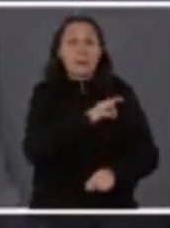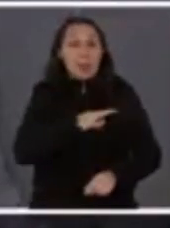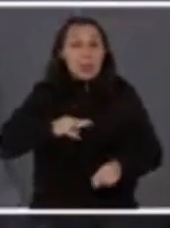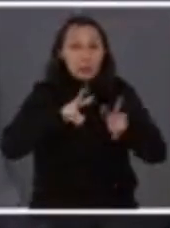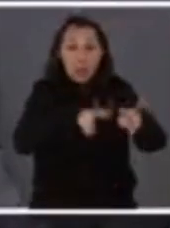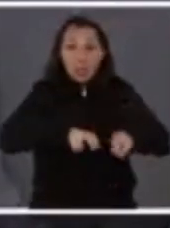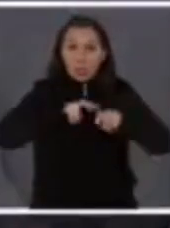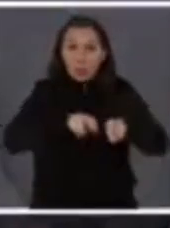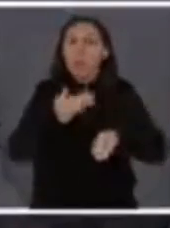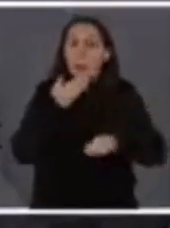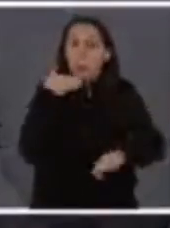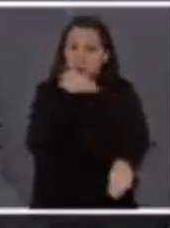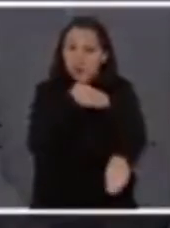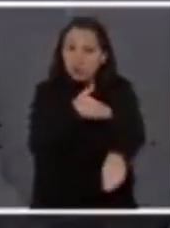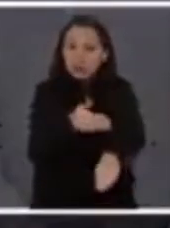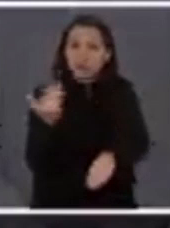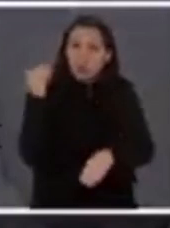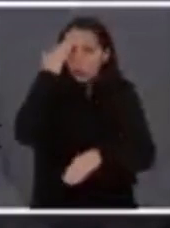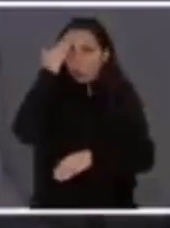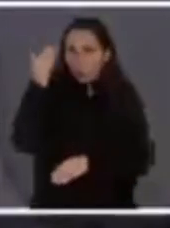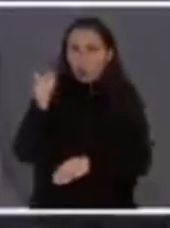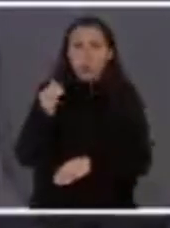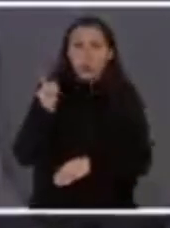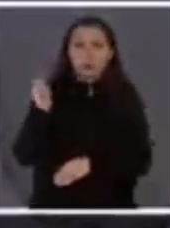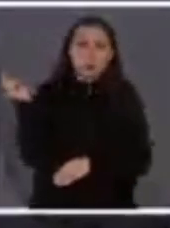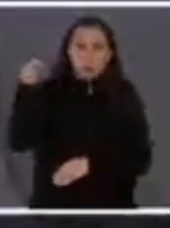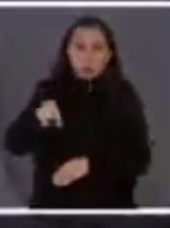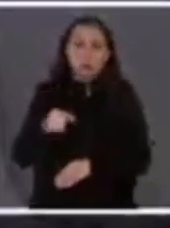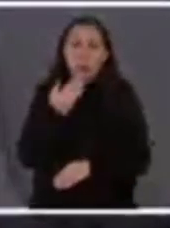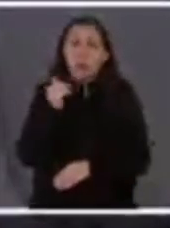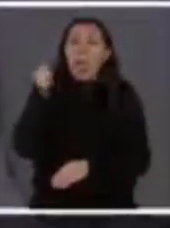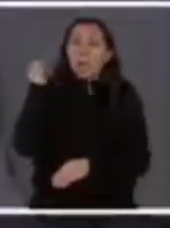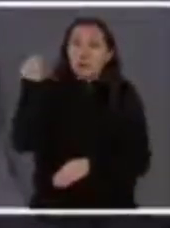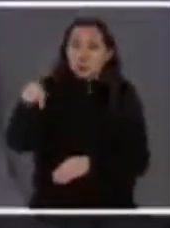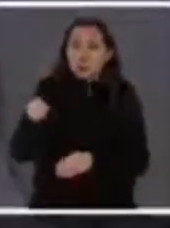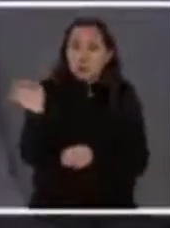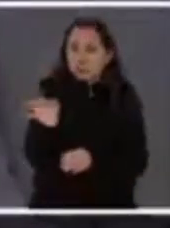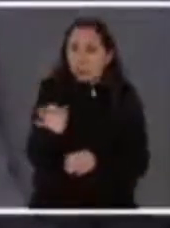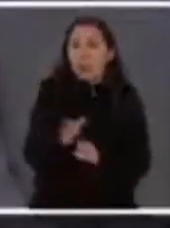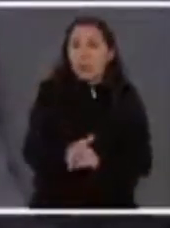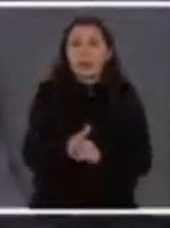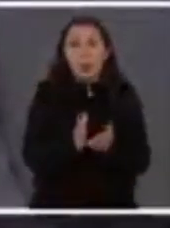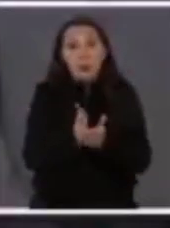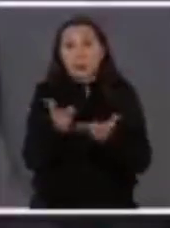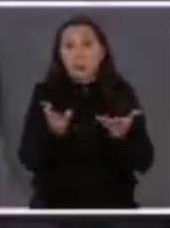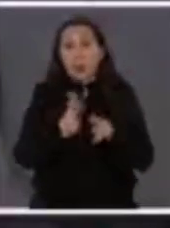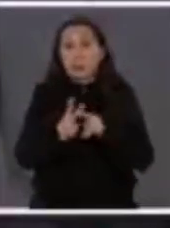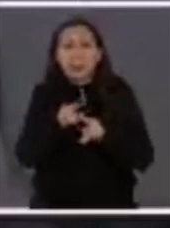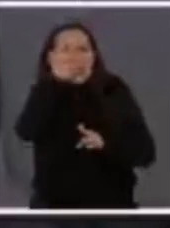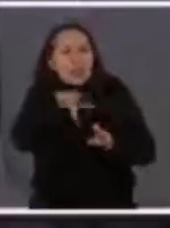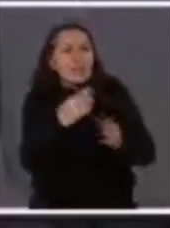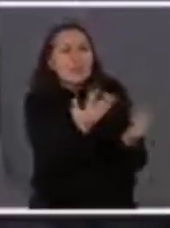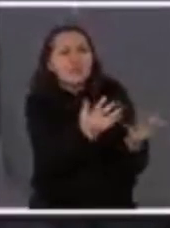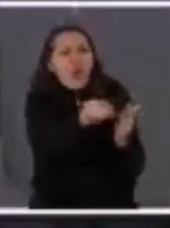Agricultura, que también ha estado desplegado en terreno durante los últimos días, él estuvo acá, estuvo aquí, que, bueno, partamos por hacer este catastro,